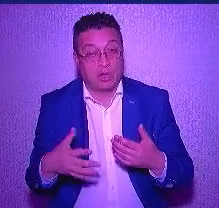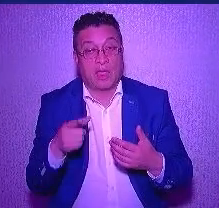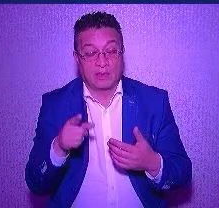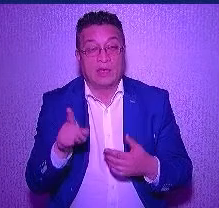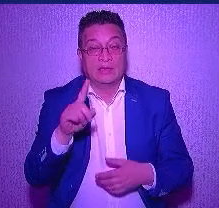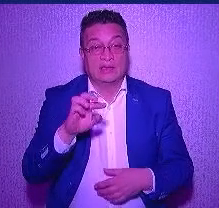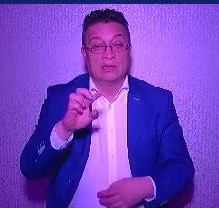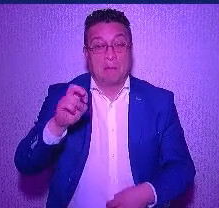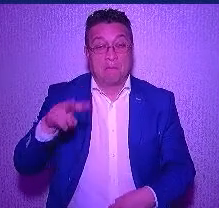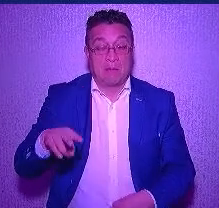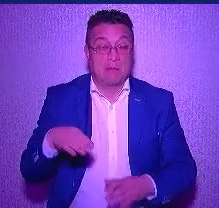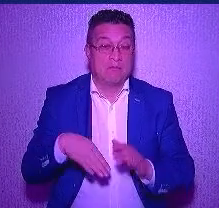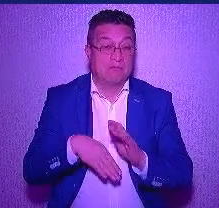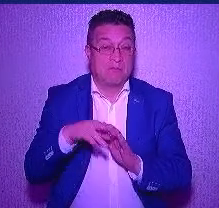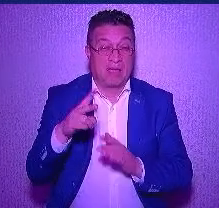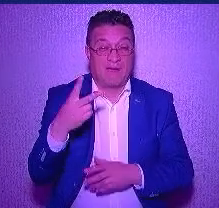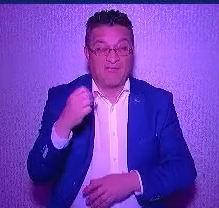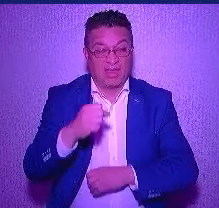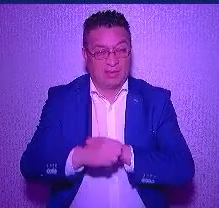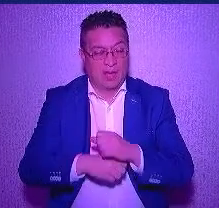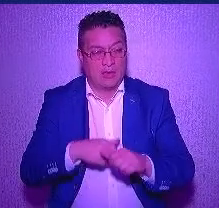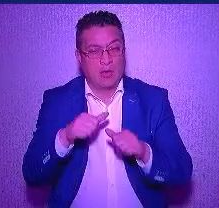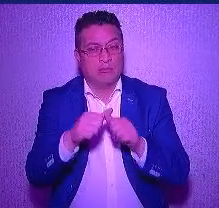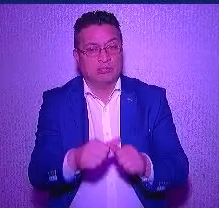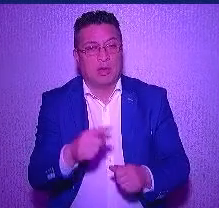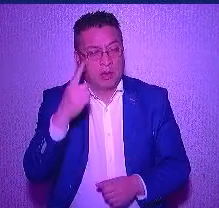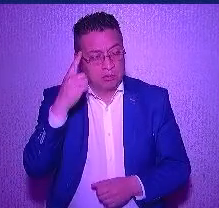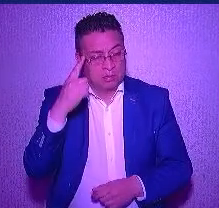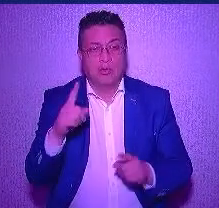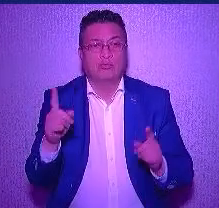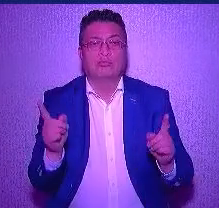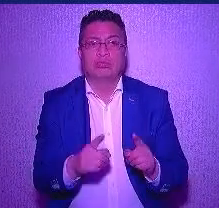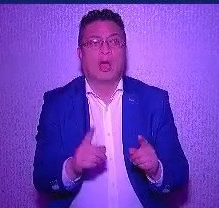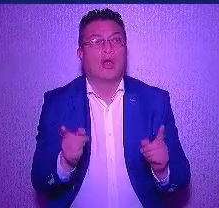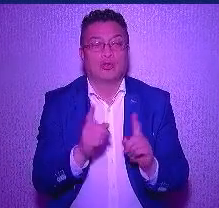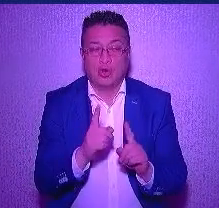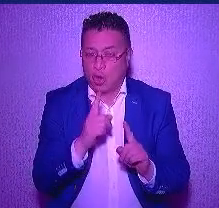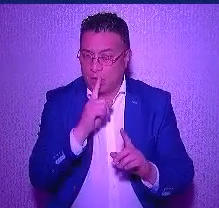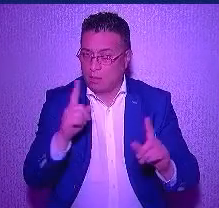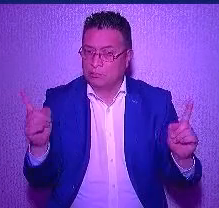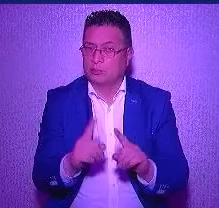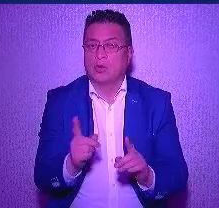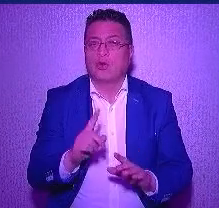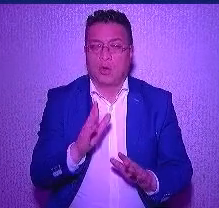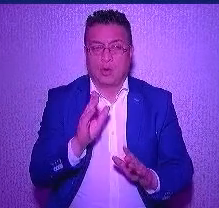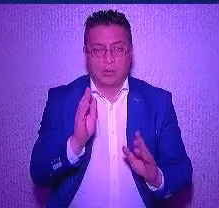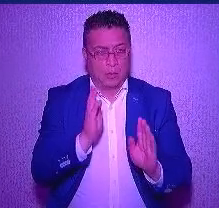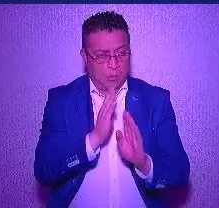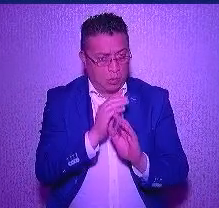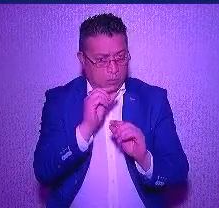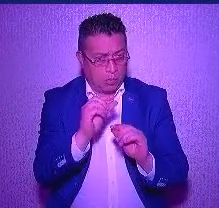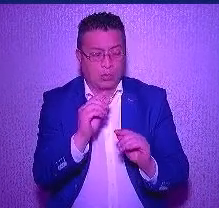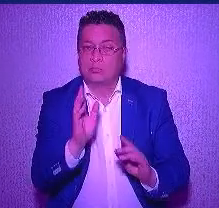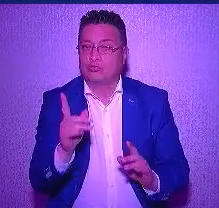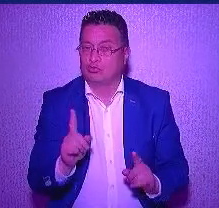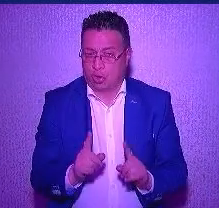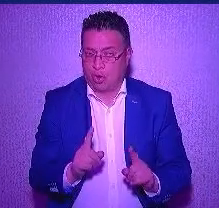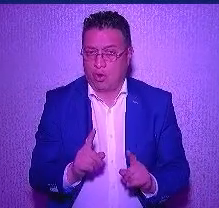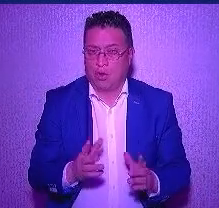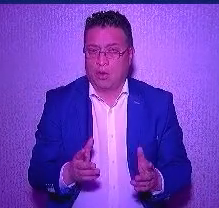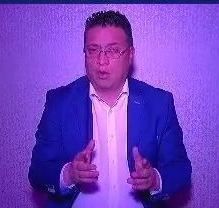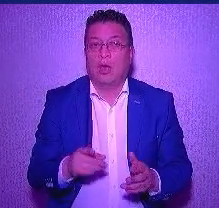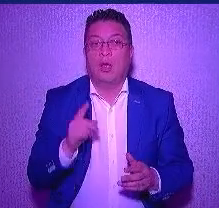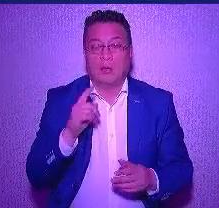son más de veintitantos años de presencia de span y todo el mundo piensa que está reduciendo no no hay una reducción tan discreta como se piensa porque